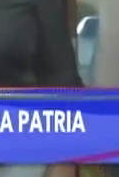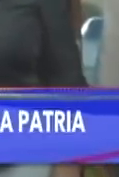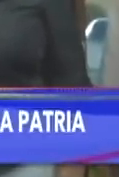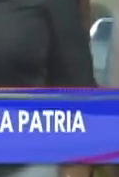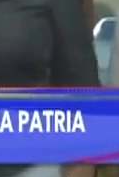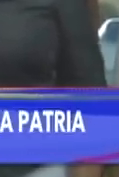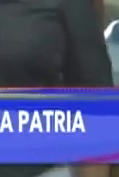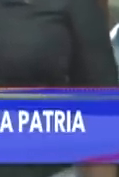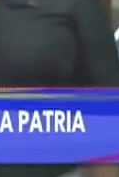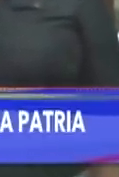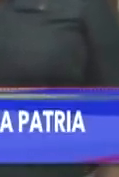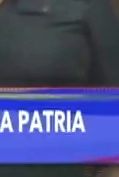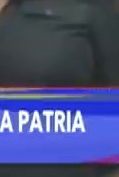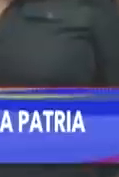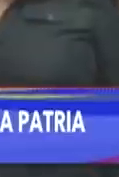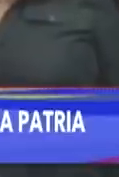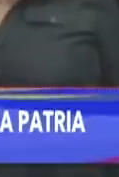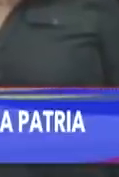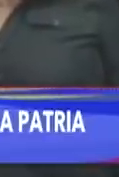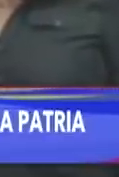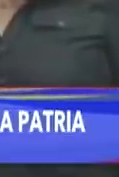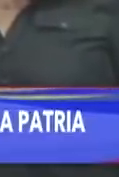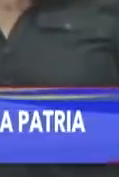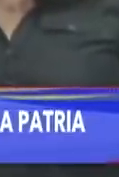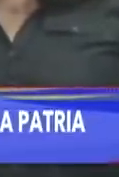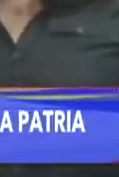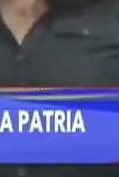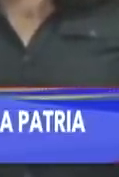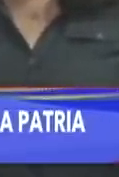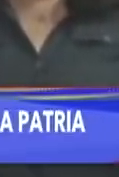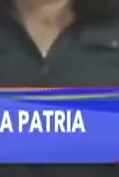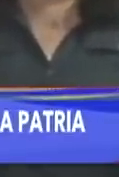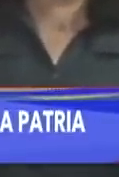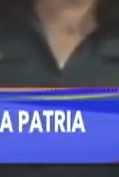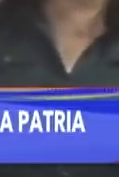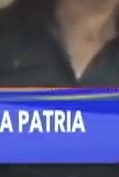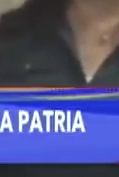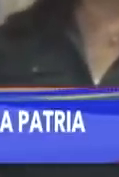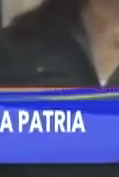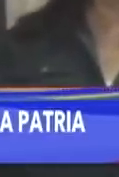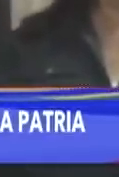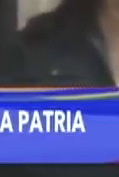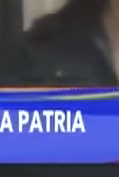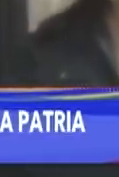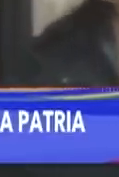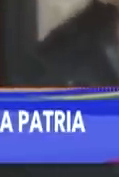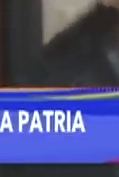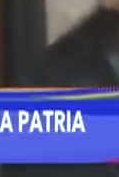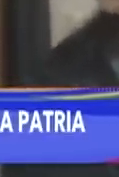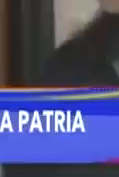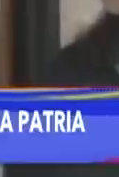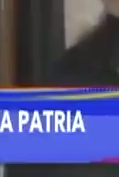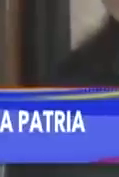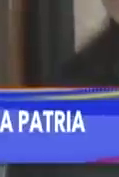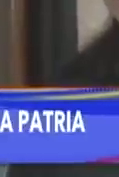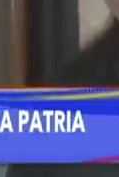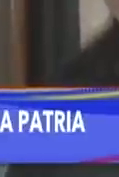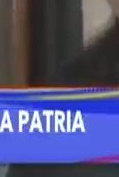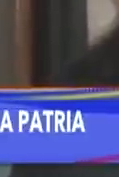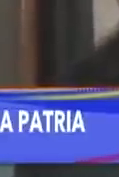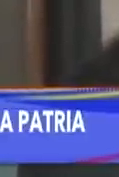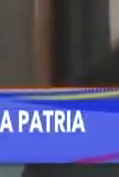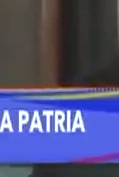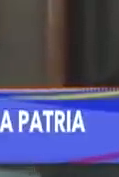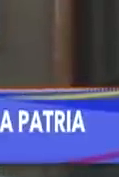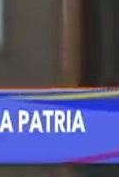oftalmológico, que realmente, como usted había dicho, llevaba alrededor de 9 meses sin funcionar. Algo que realmente el pueblo